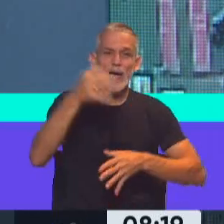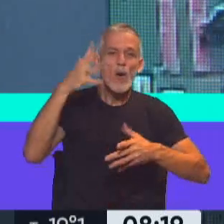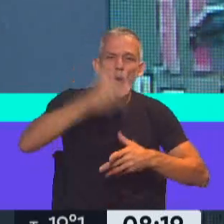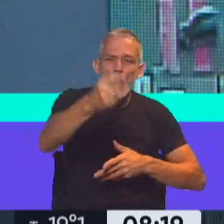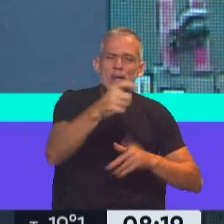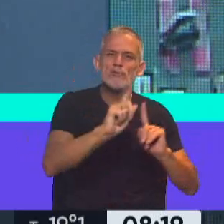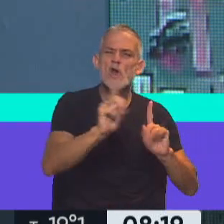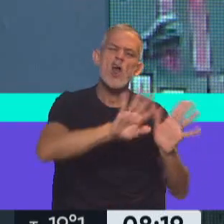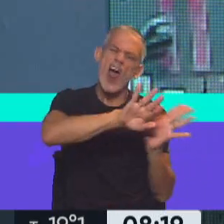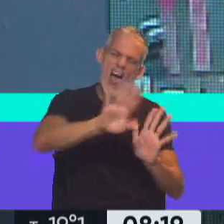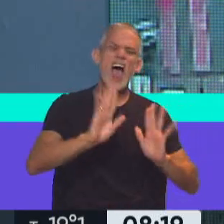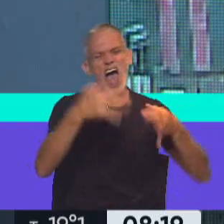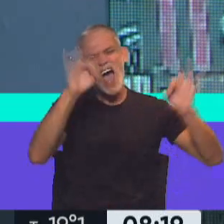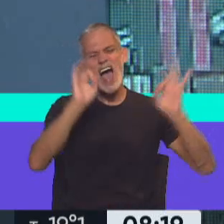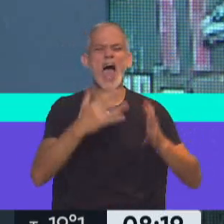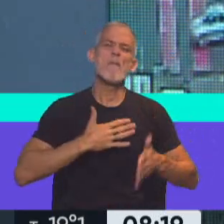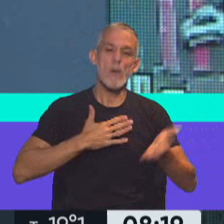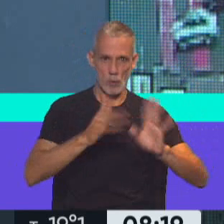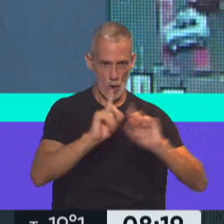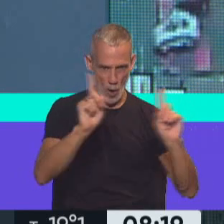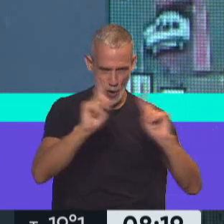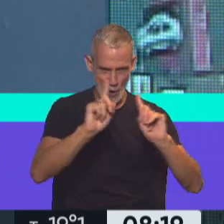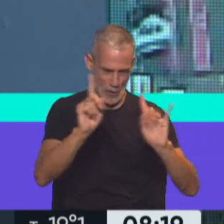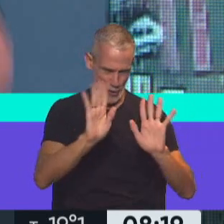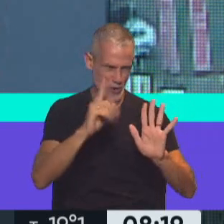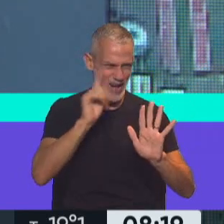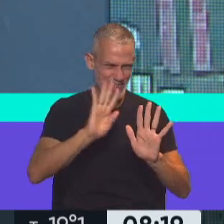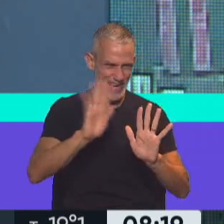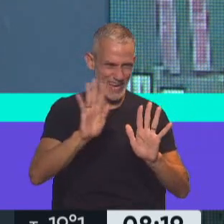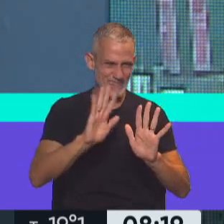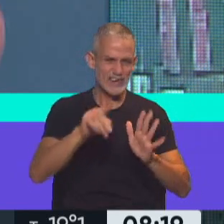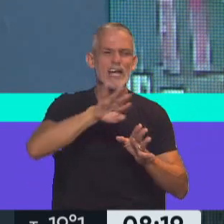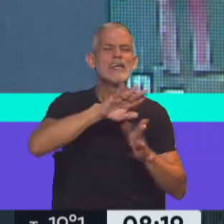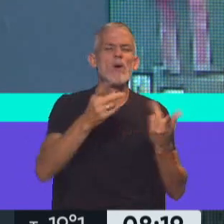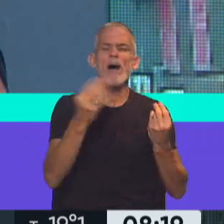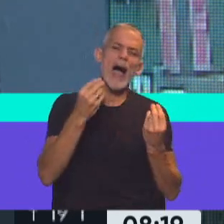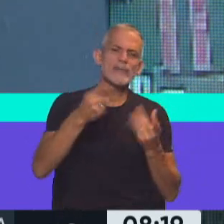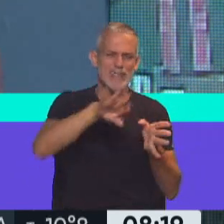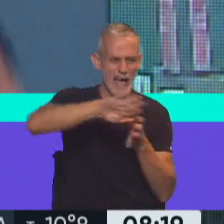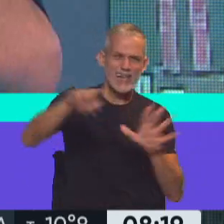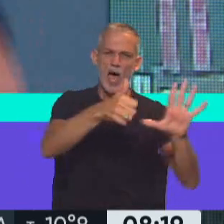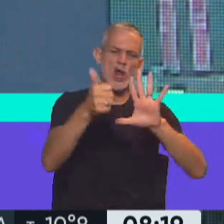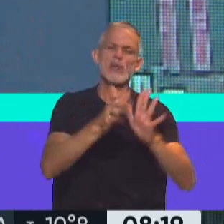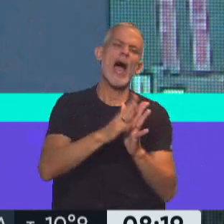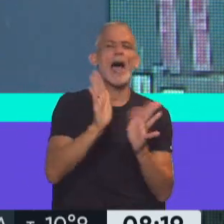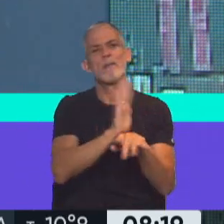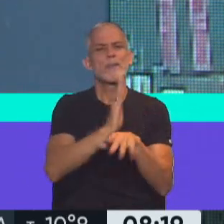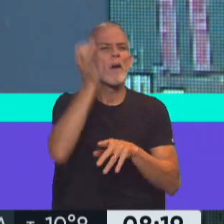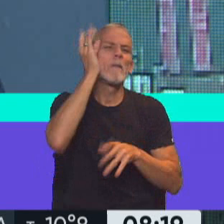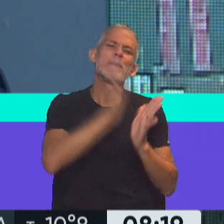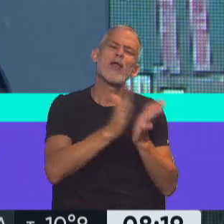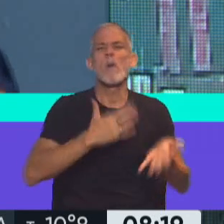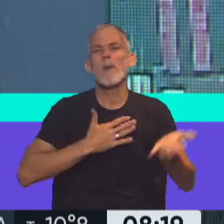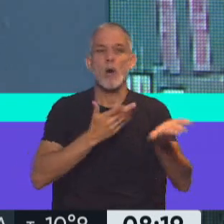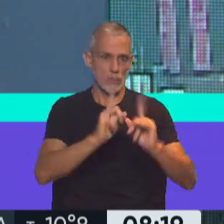este hecho, ni se está acompañando, porque se salió a cuestionar un poco eso, como digo, no, bueno, no, que lo están diciendo, lo están perdonando, no. No se